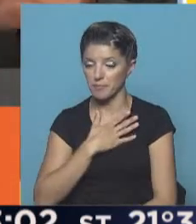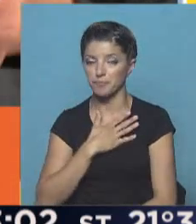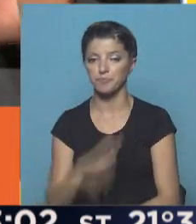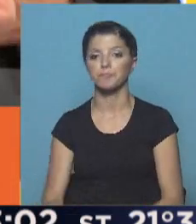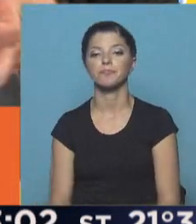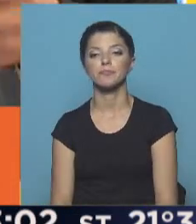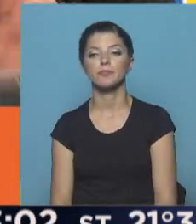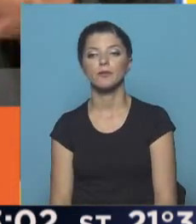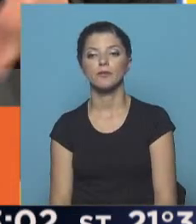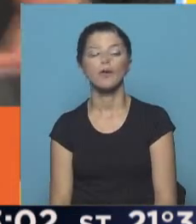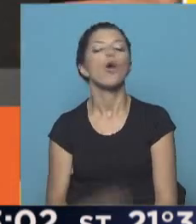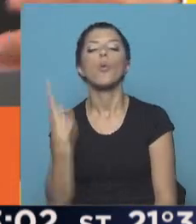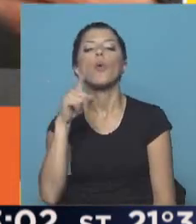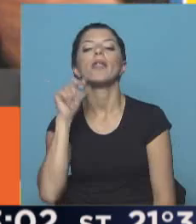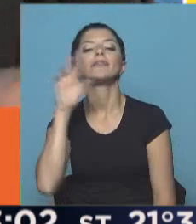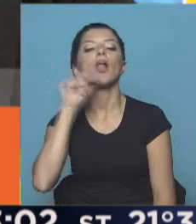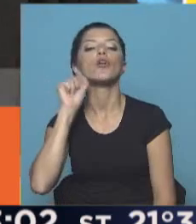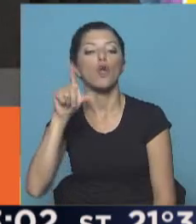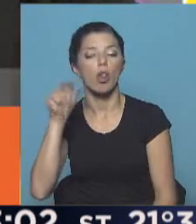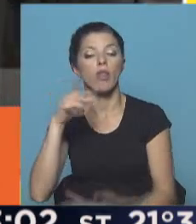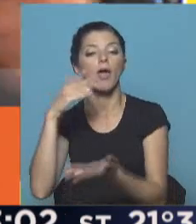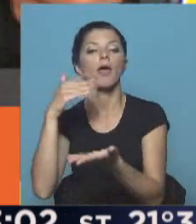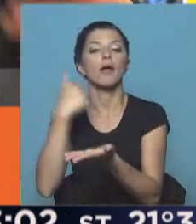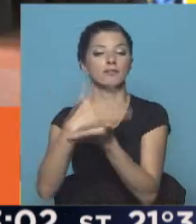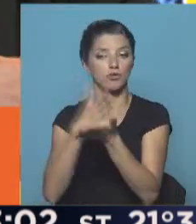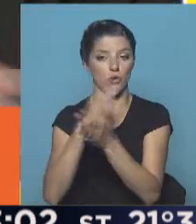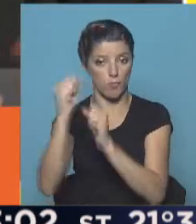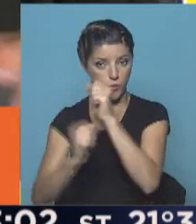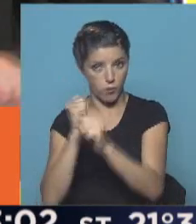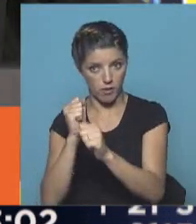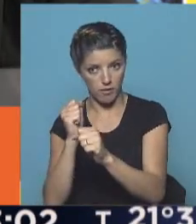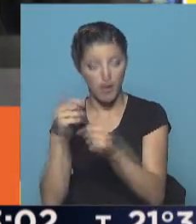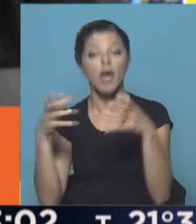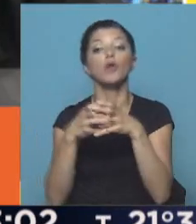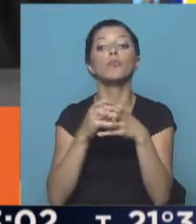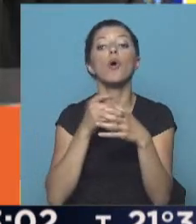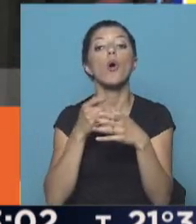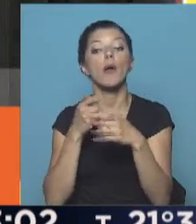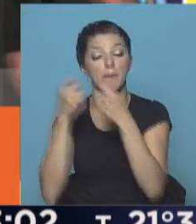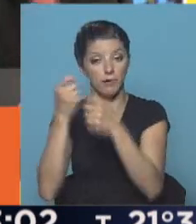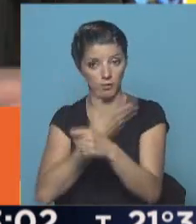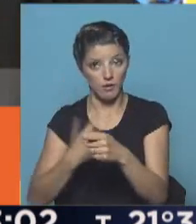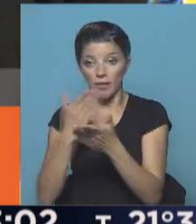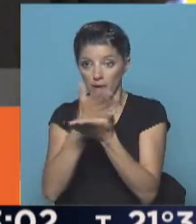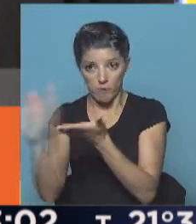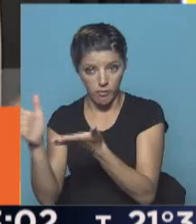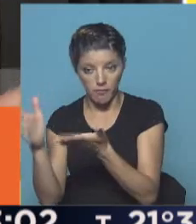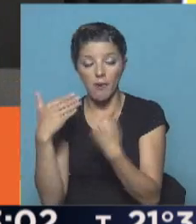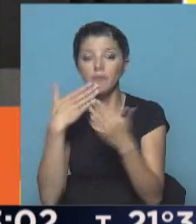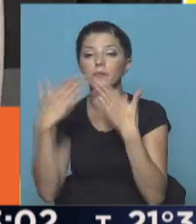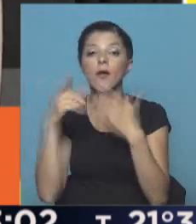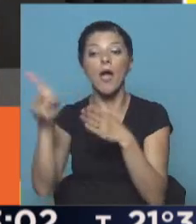¿qué papel jugarían en eso? Es decir, ¿tendría la oposición que sacarse de encima esa presión para ir a un diálogo? ¿Son parte del